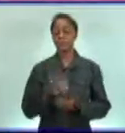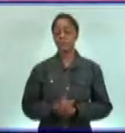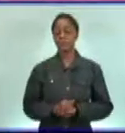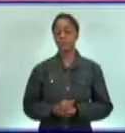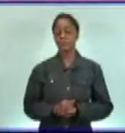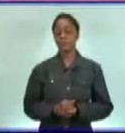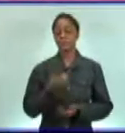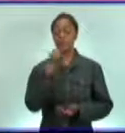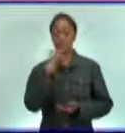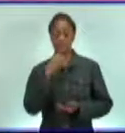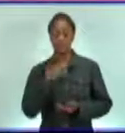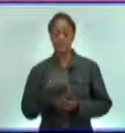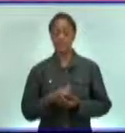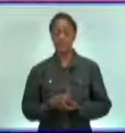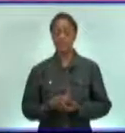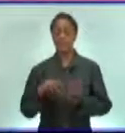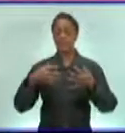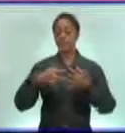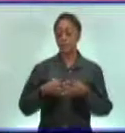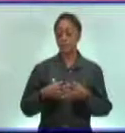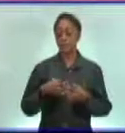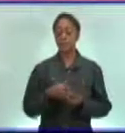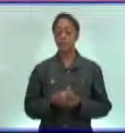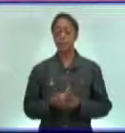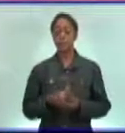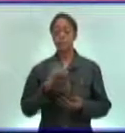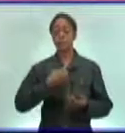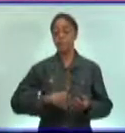la nutrición, la relación y la reproducción.